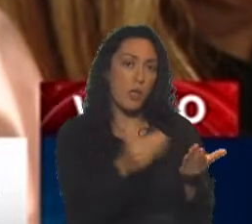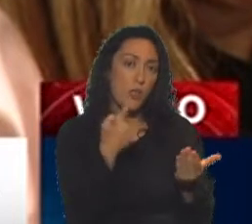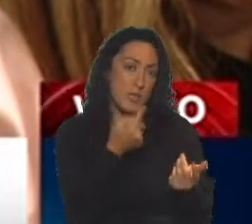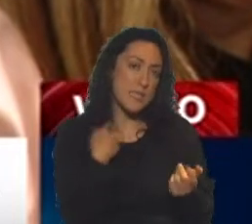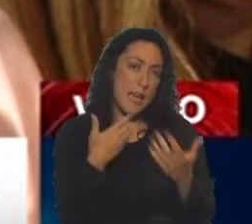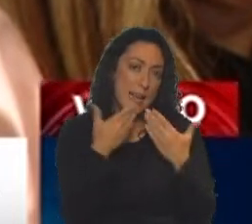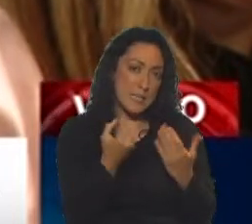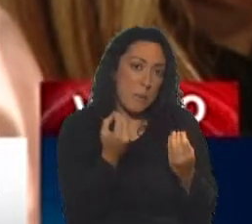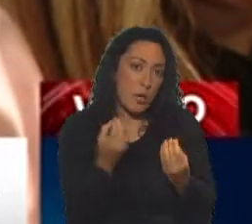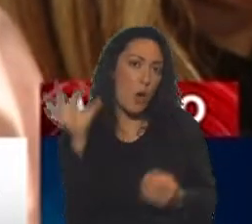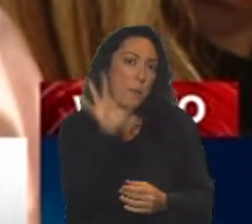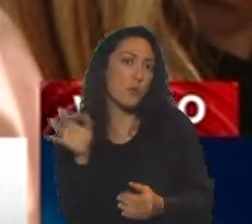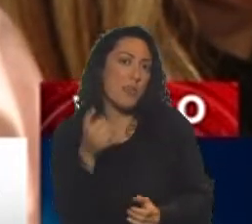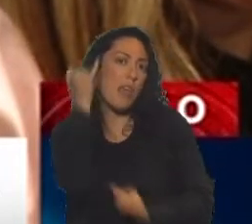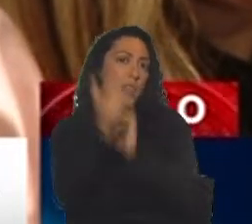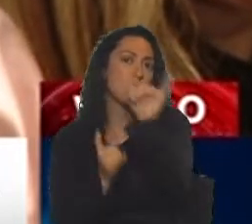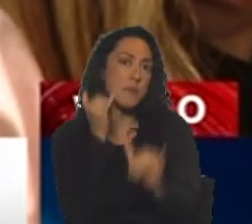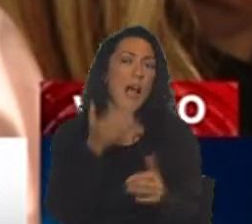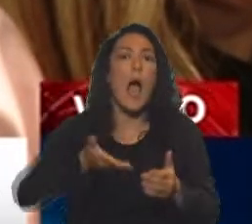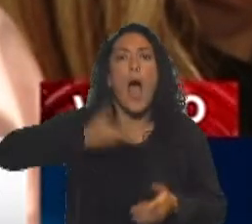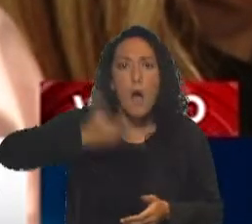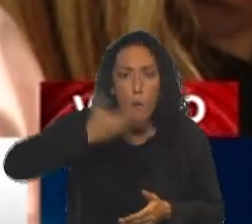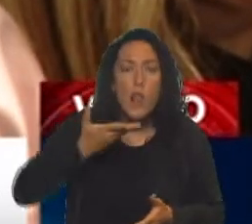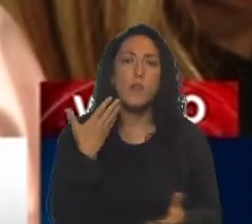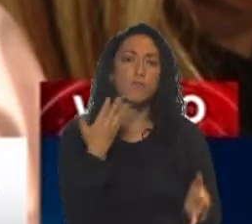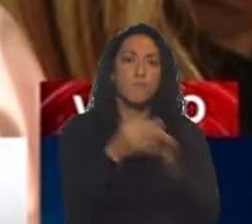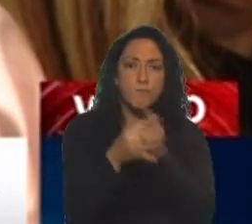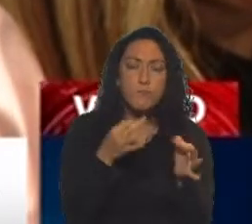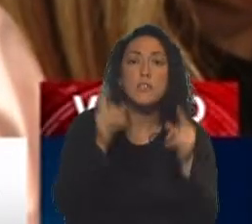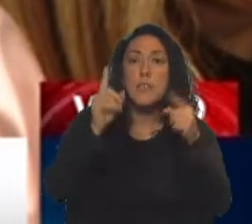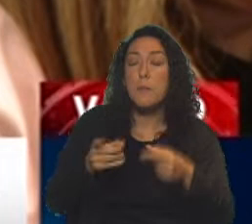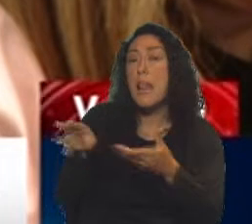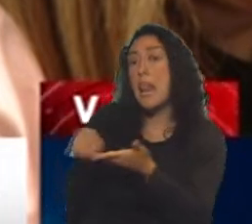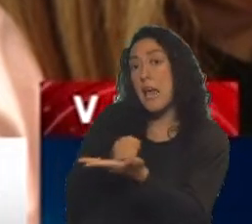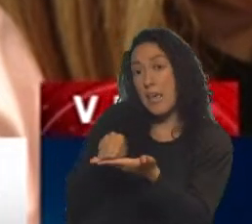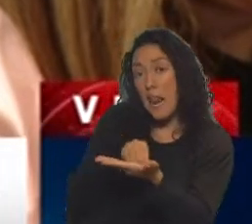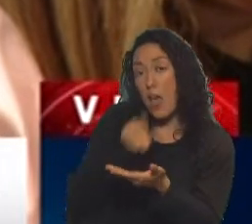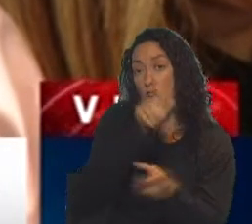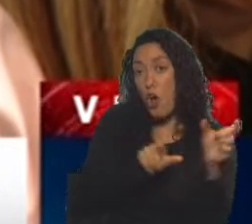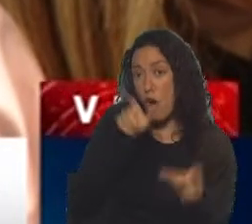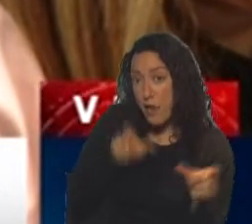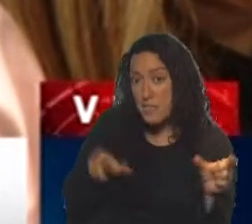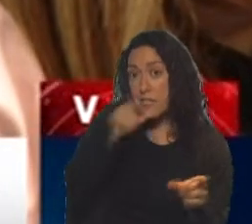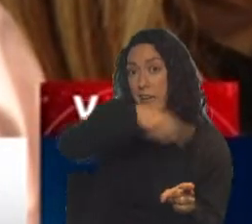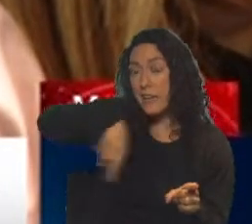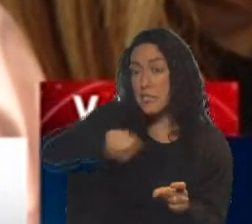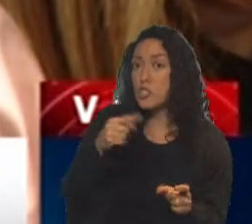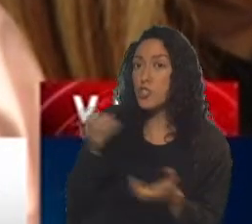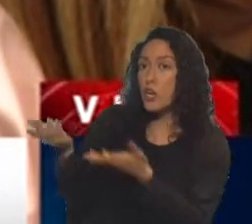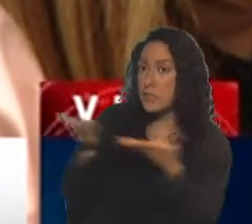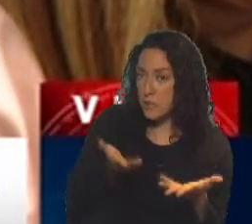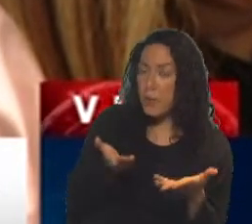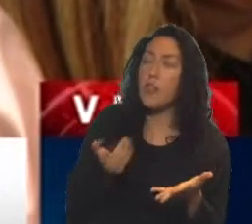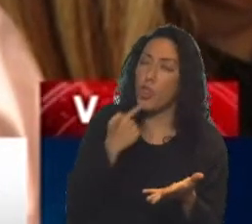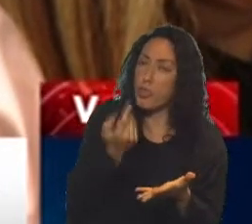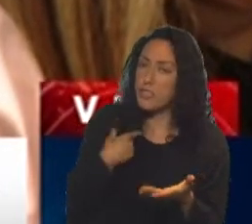ser escuchados. Y por su parte, los legisladores de la comisión que están recibiéndolos les aclaran que en